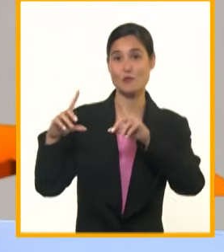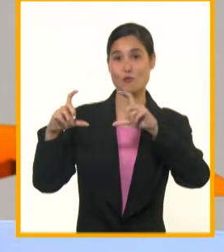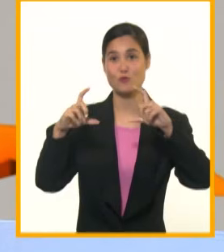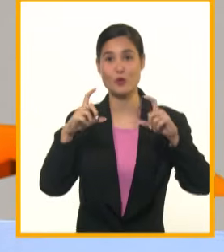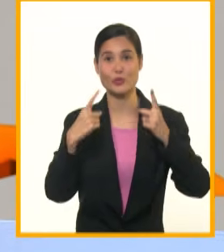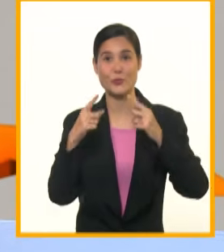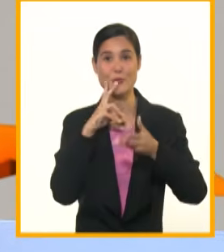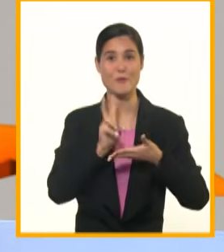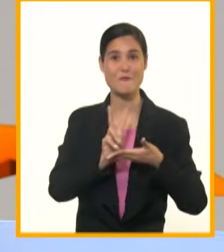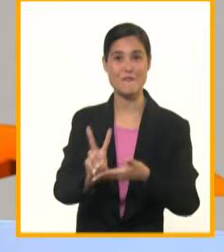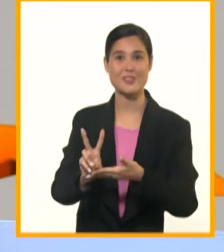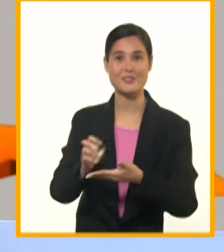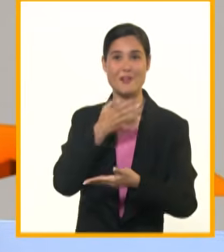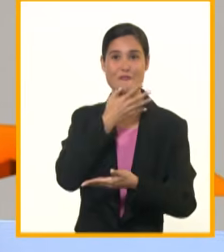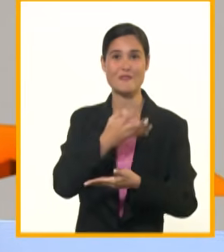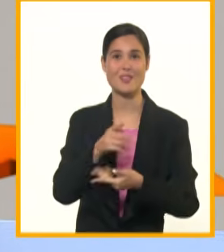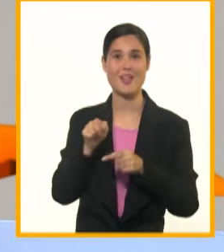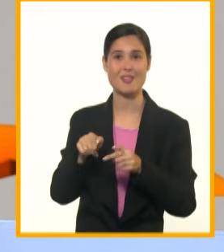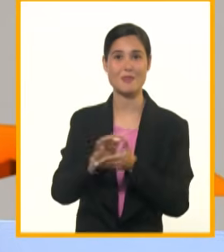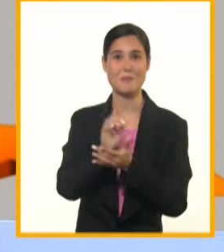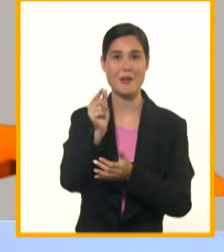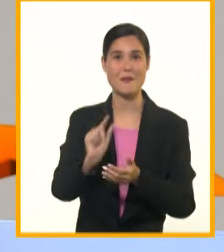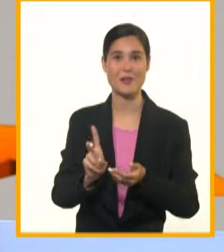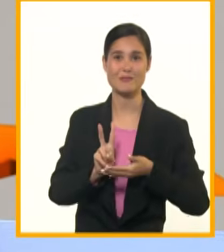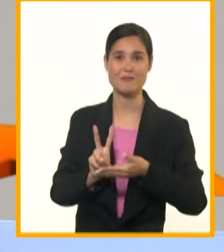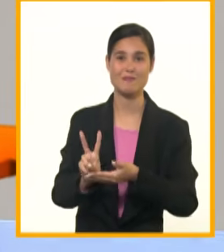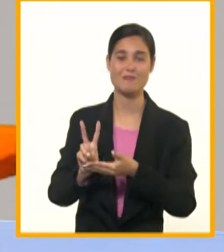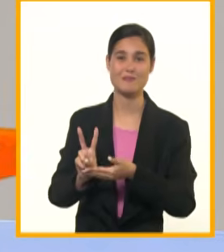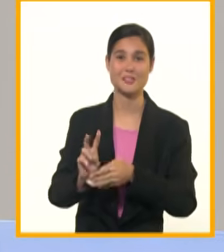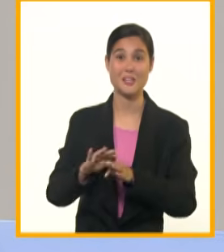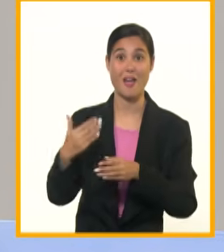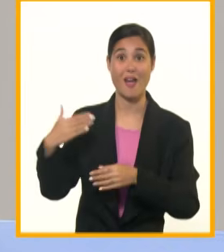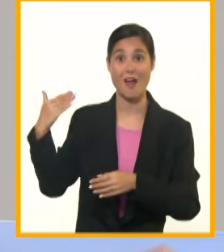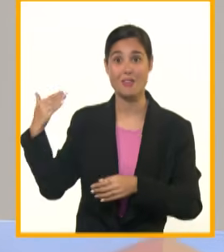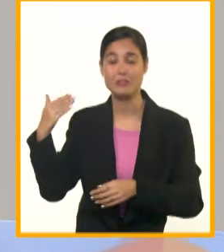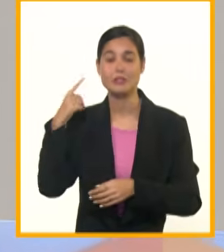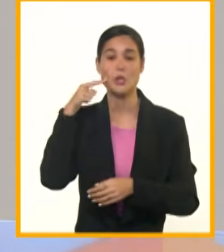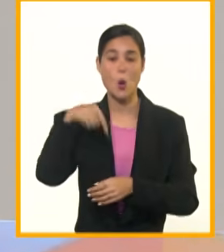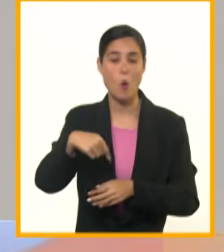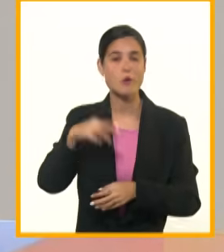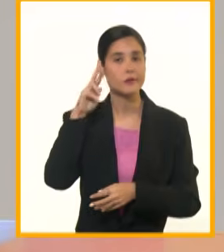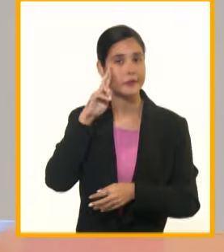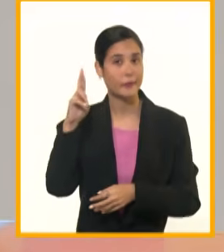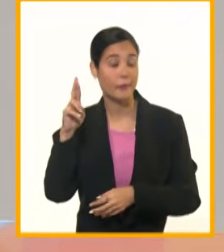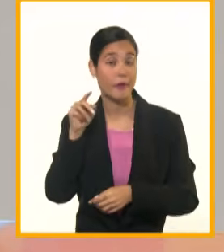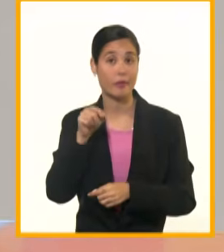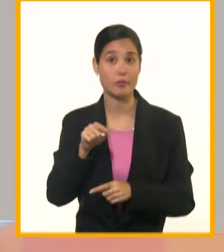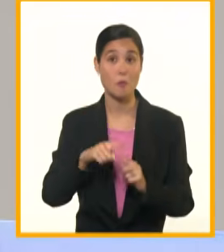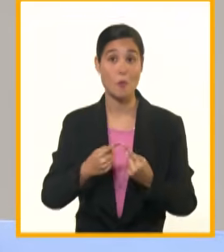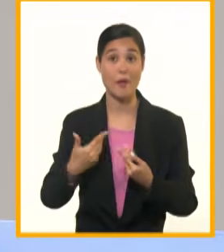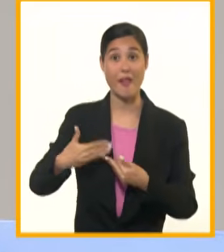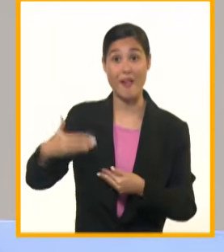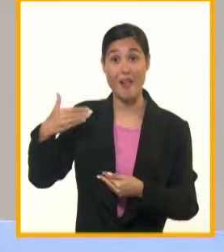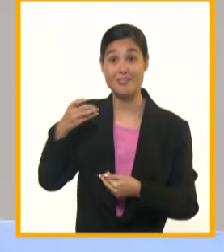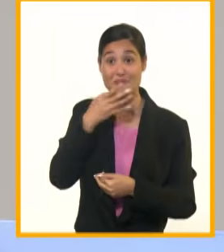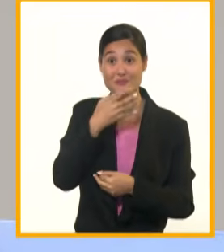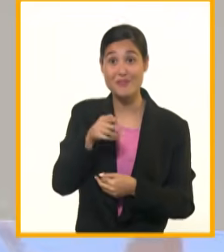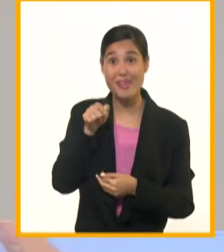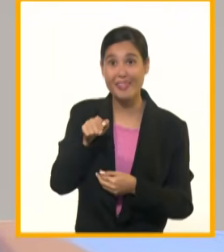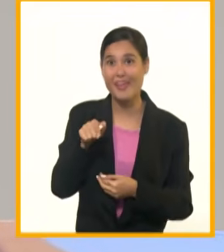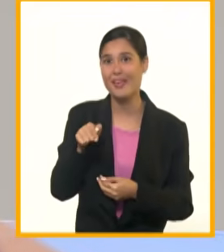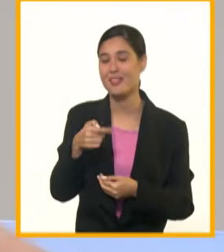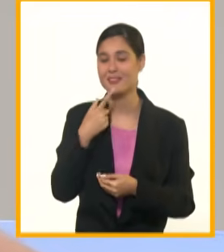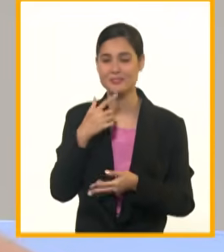Y hay que decir que en Mayabeque hay muy pocas cosas que no hayan sido tocadas con la mano del comandante en jefe, diseñado, priorizado y chequeado